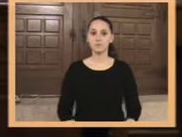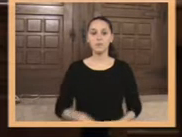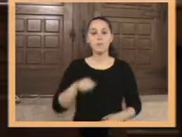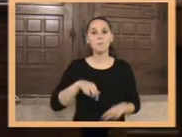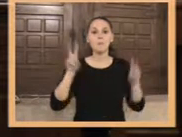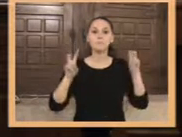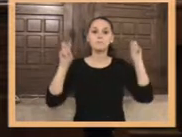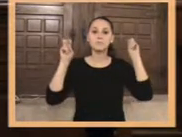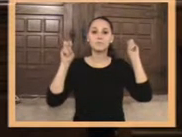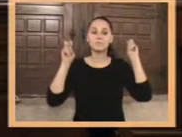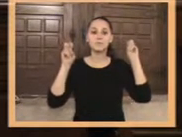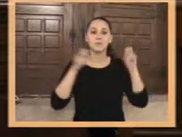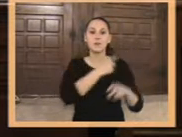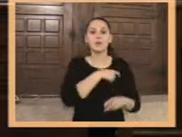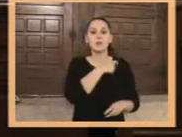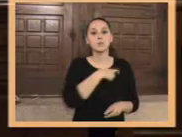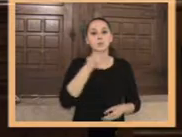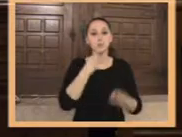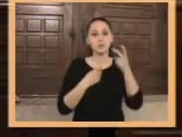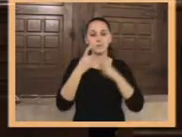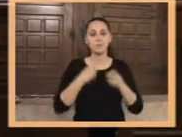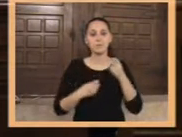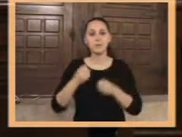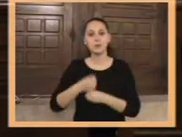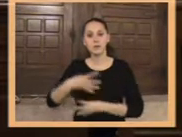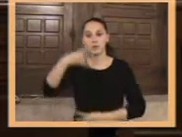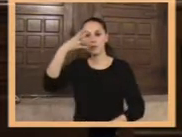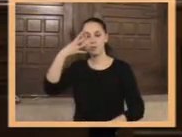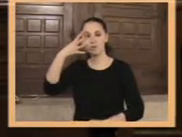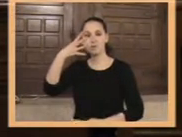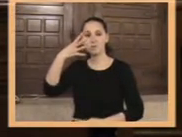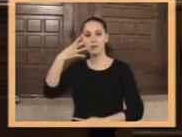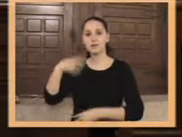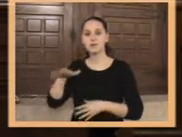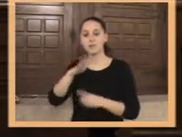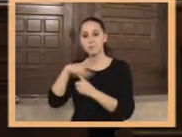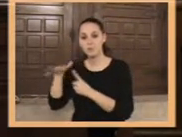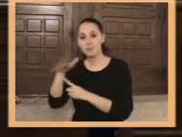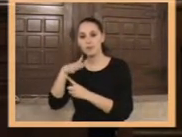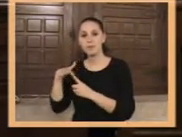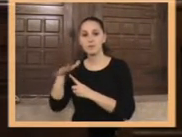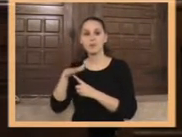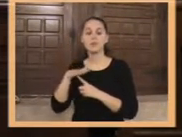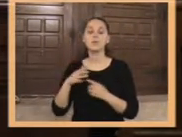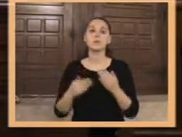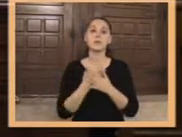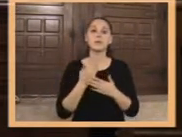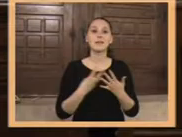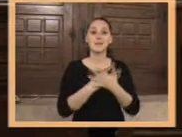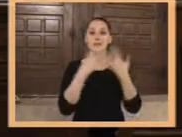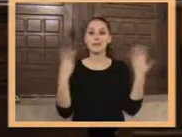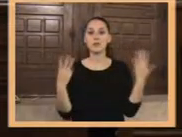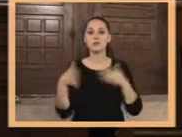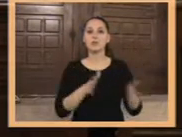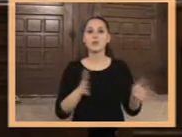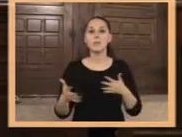Este asunto se dictaminó en la Comisión Informativa de Urbanismo, Obras, Patrimonio, Distritos y Medio Ambiente del día 18 de marzo